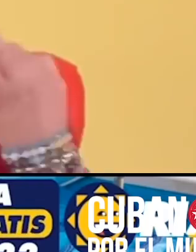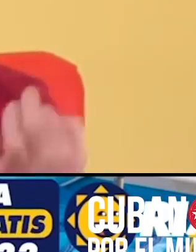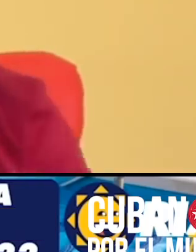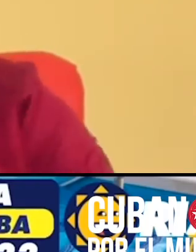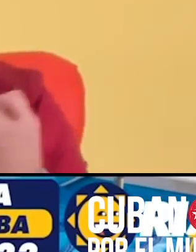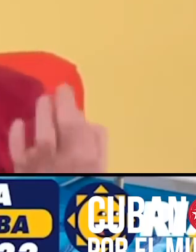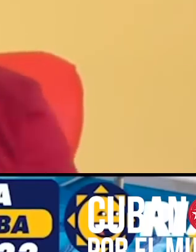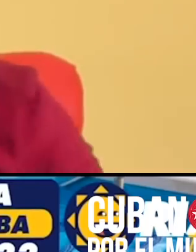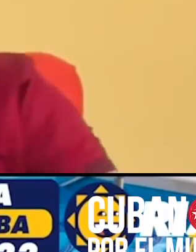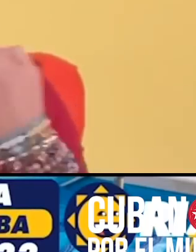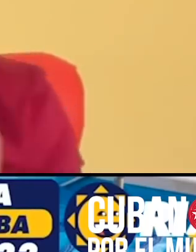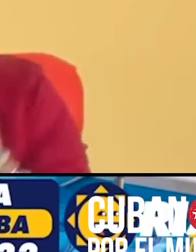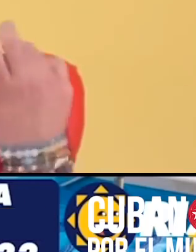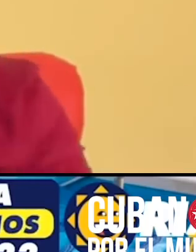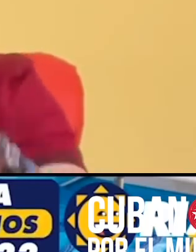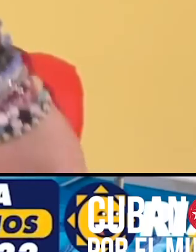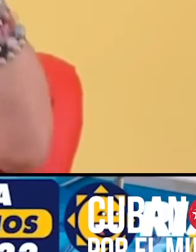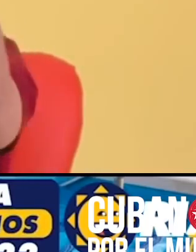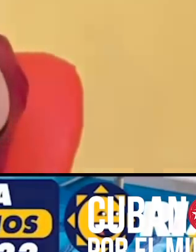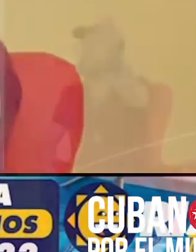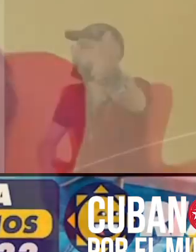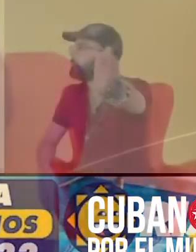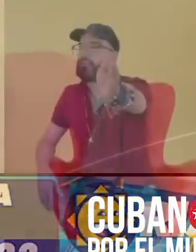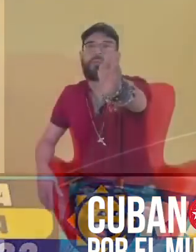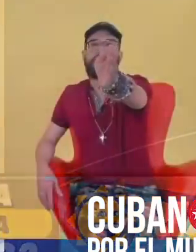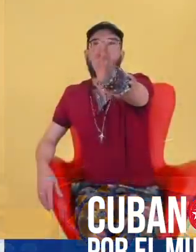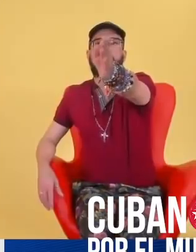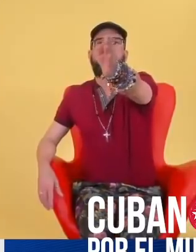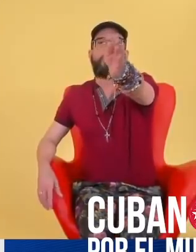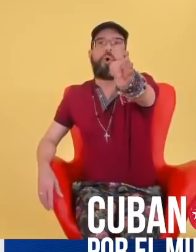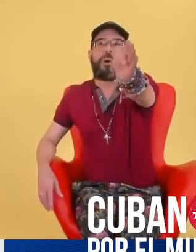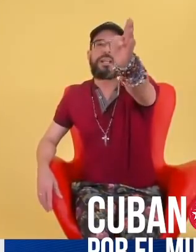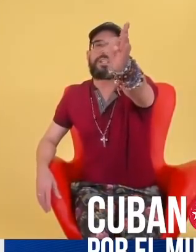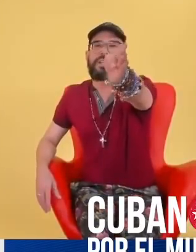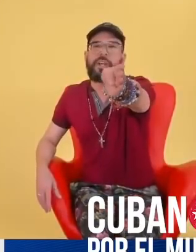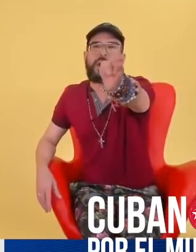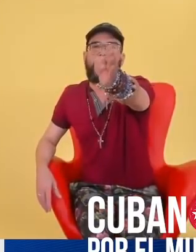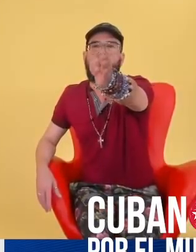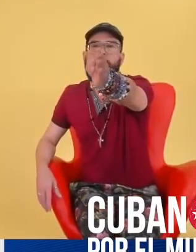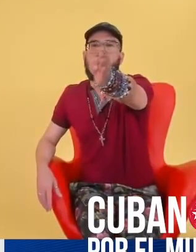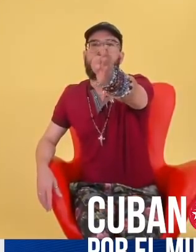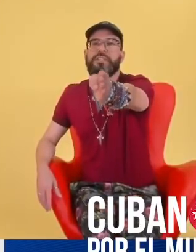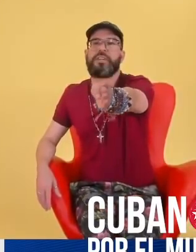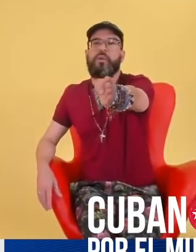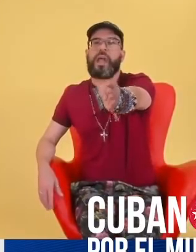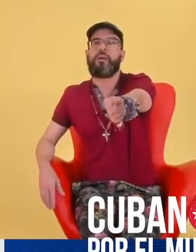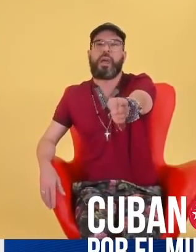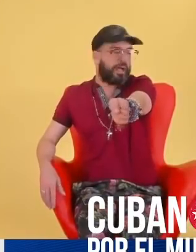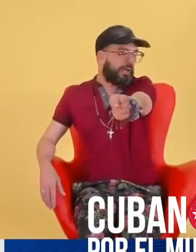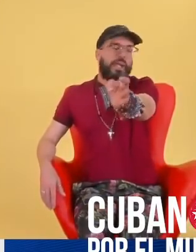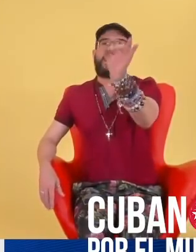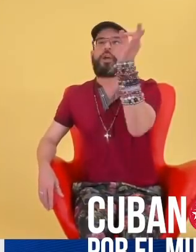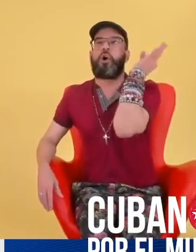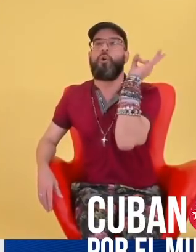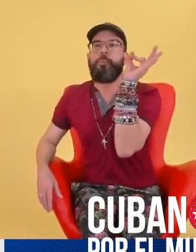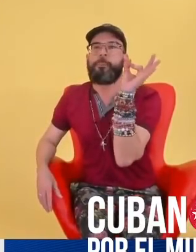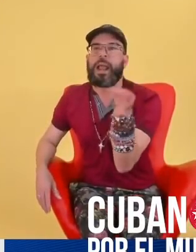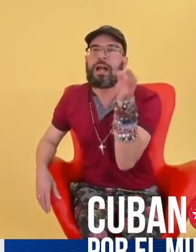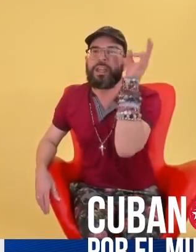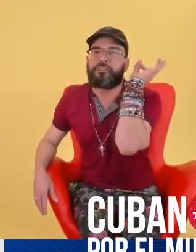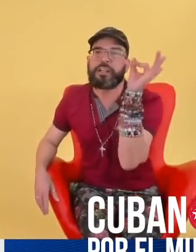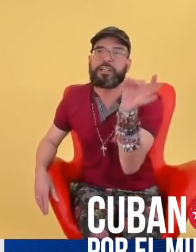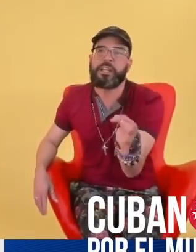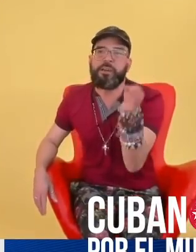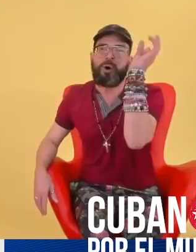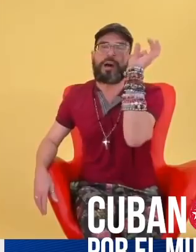Comité Central del Partido? Usted va a publicar esto. Cuba sin COVID-19 y con un